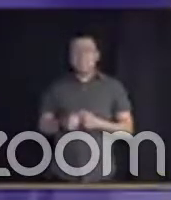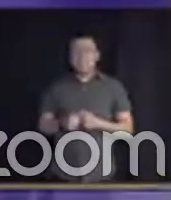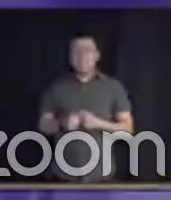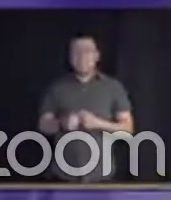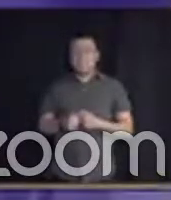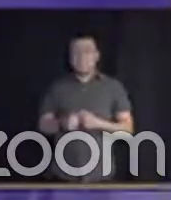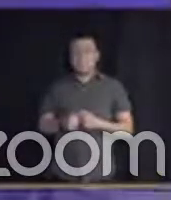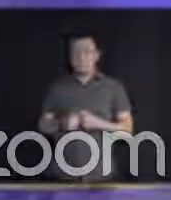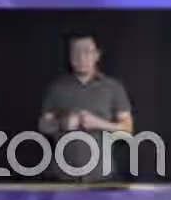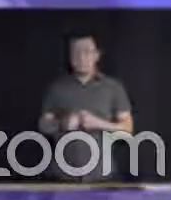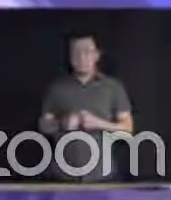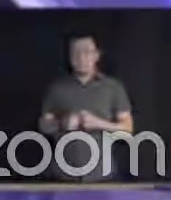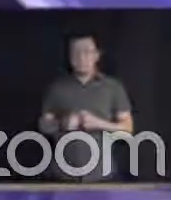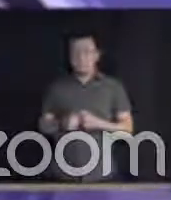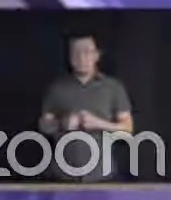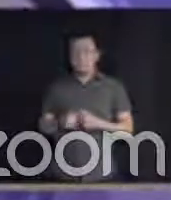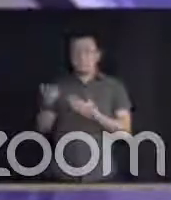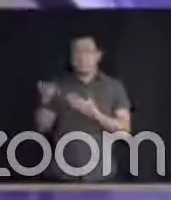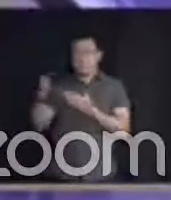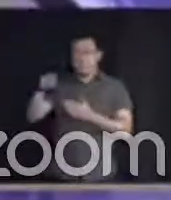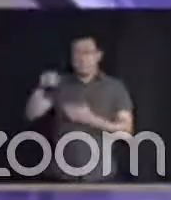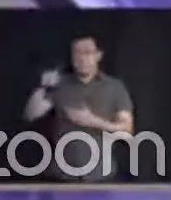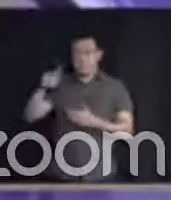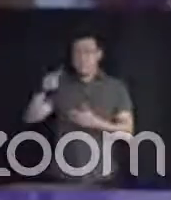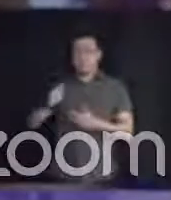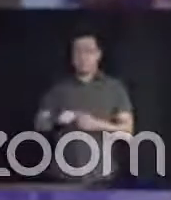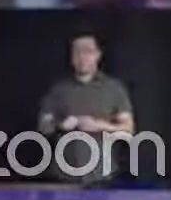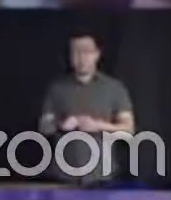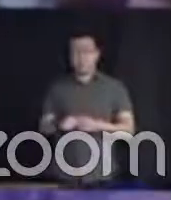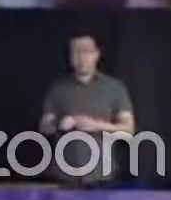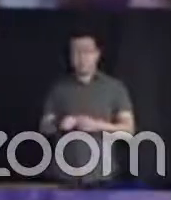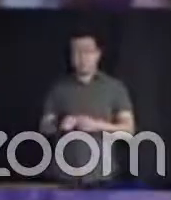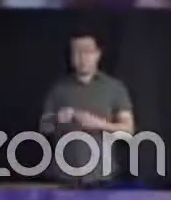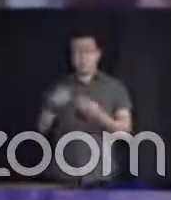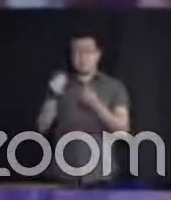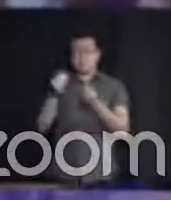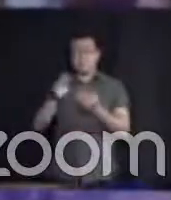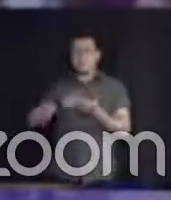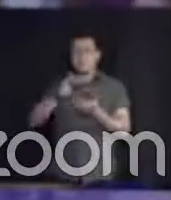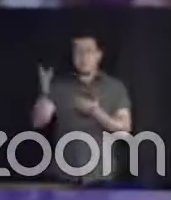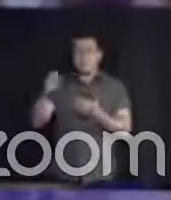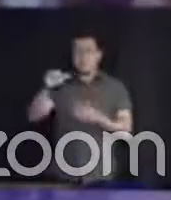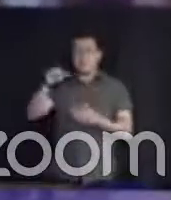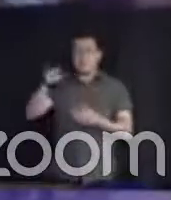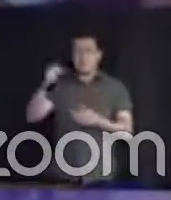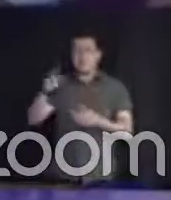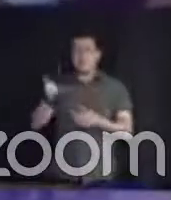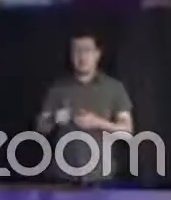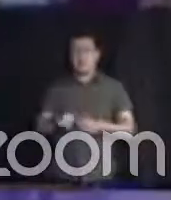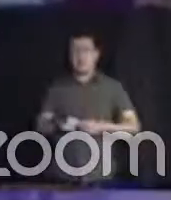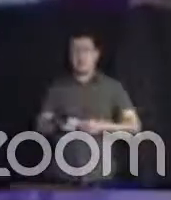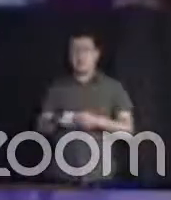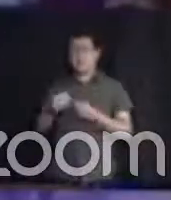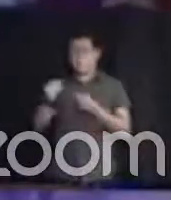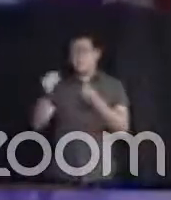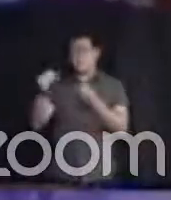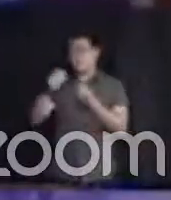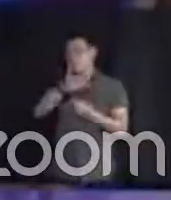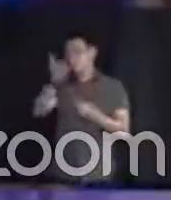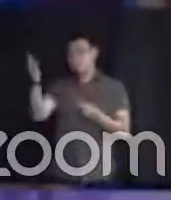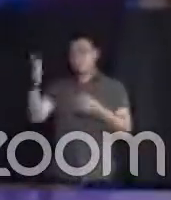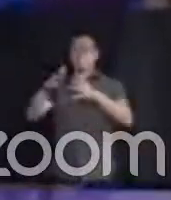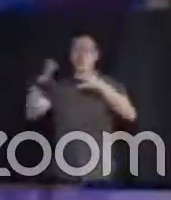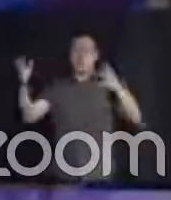¿Dónde andan? Acá está. Adelante, Martita. Muchísimas gracias, Amaury.